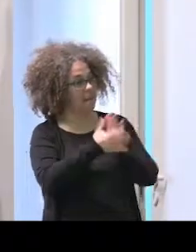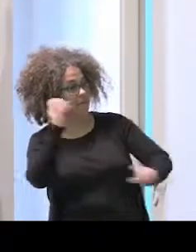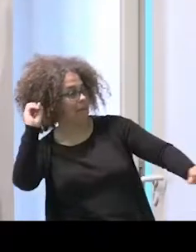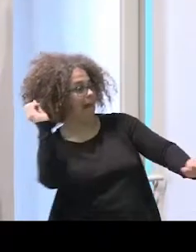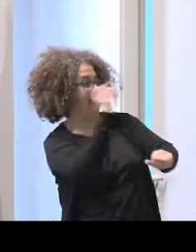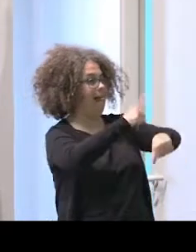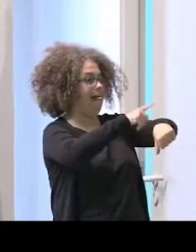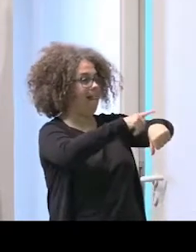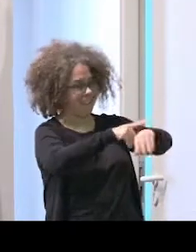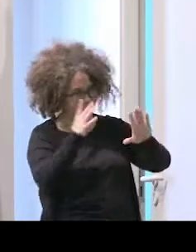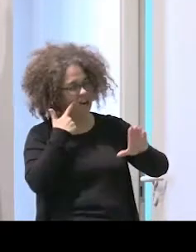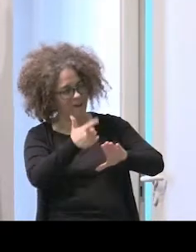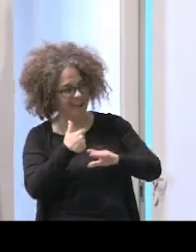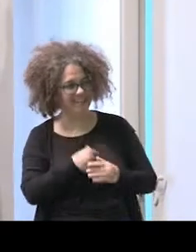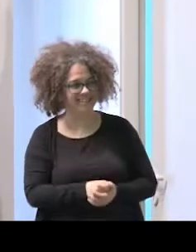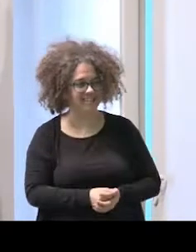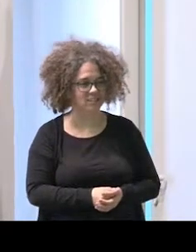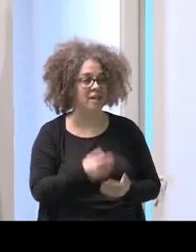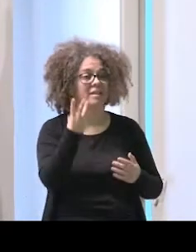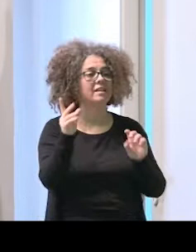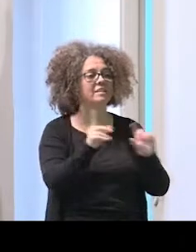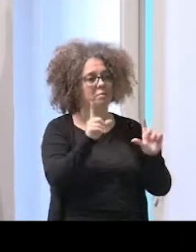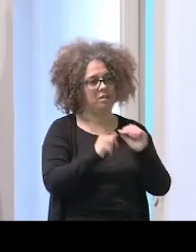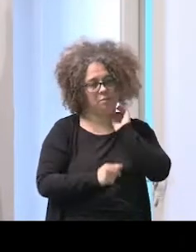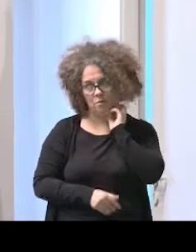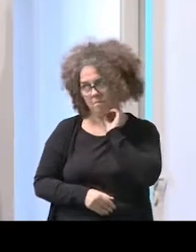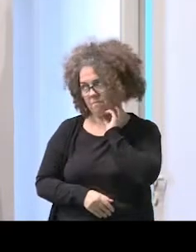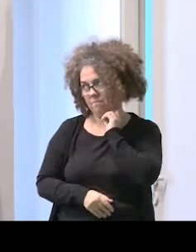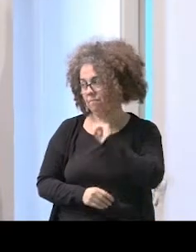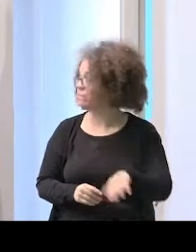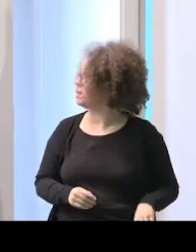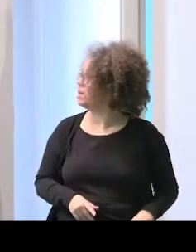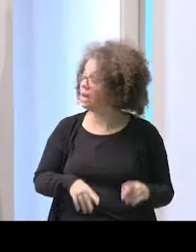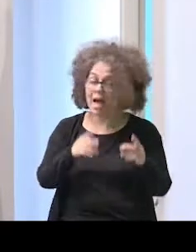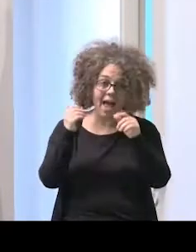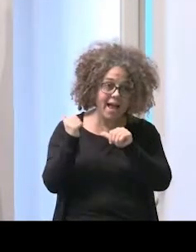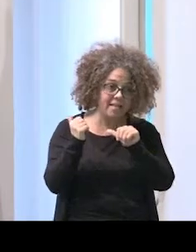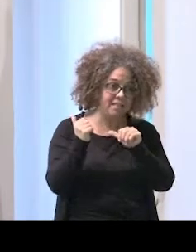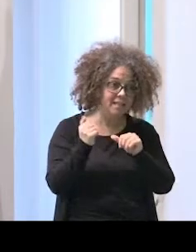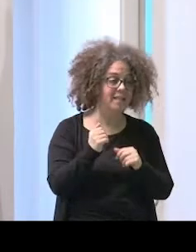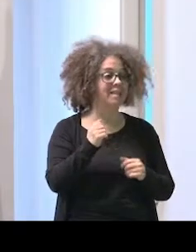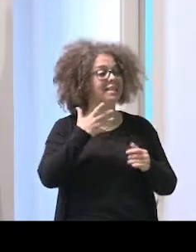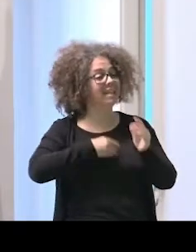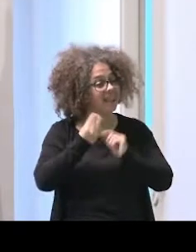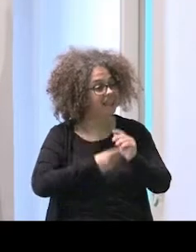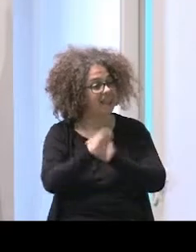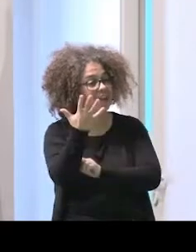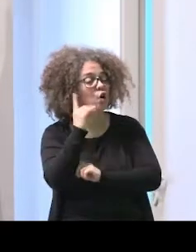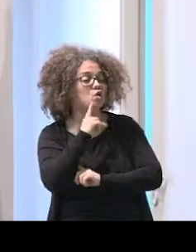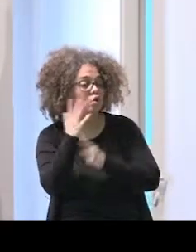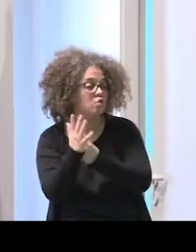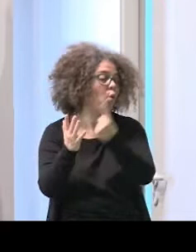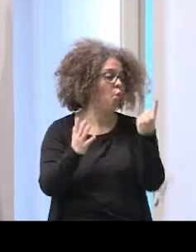¿eh? 3 diapositivas. Este virus es responsable de 1 de cada 5 sordos al nacer y 1 de cada 4